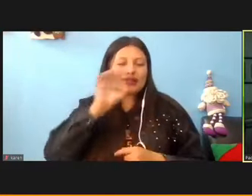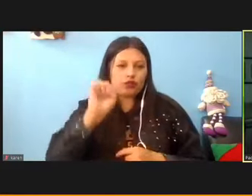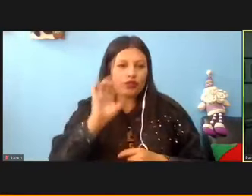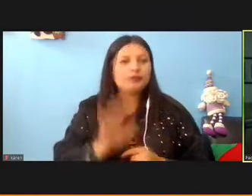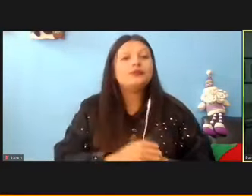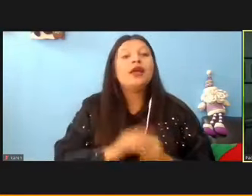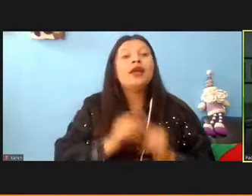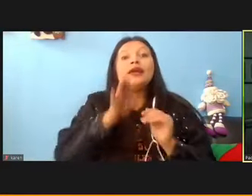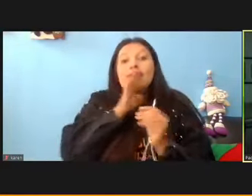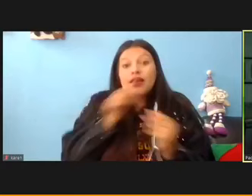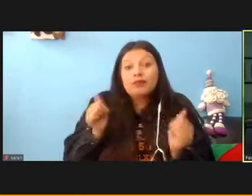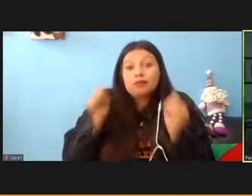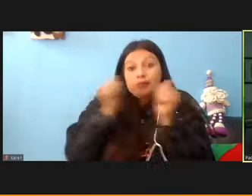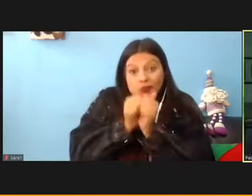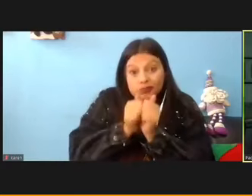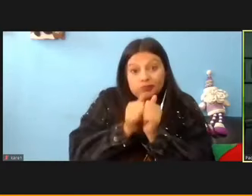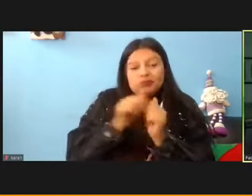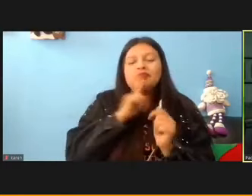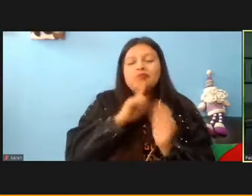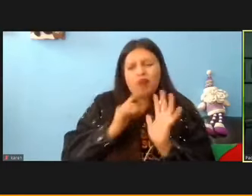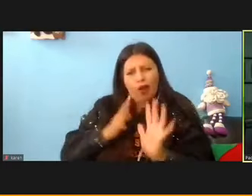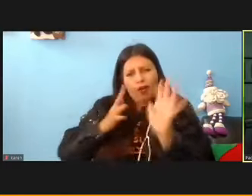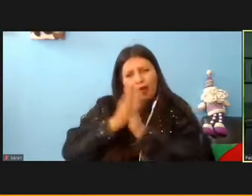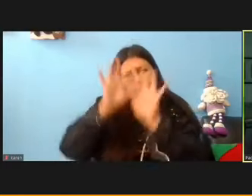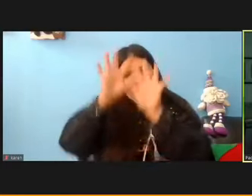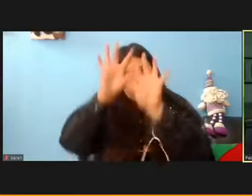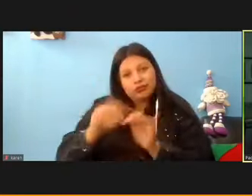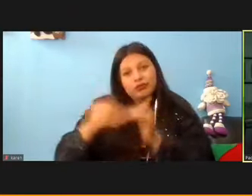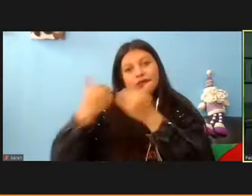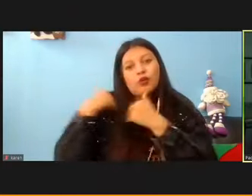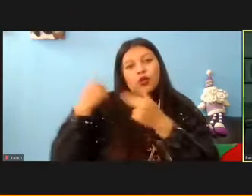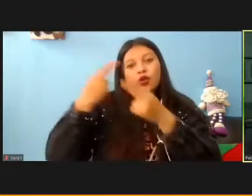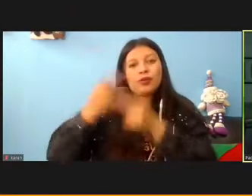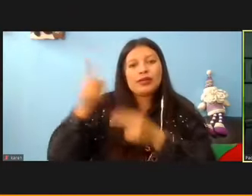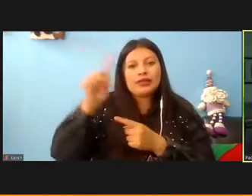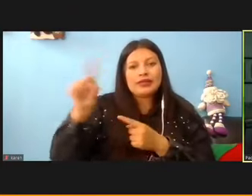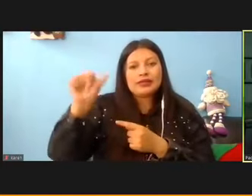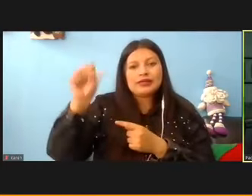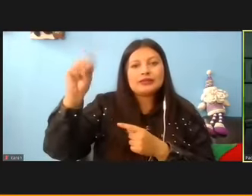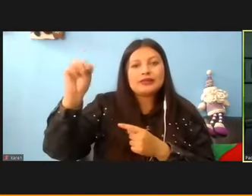nos acompañaron también en las relatorías Samantha Marroquín,